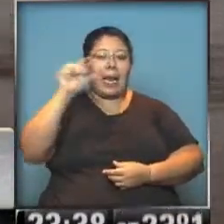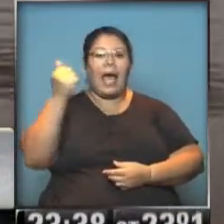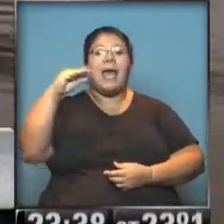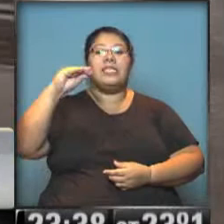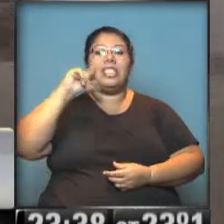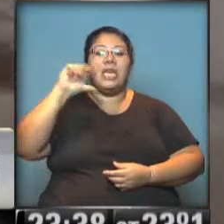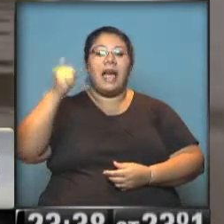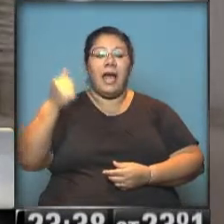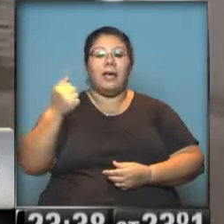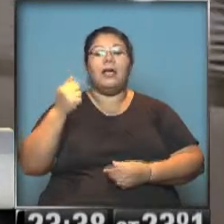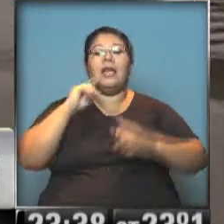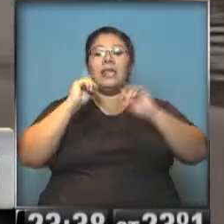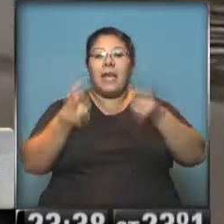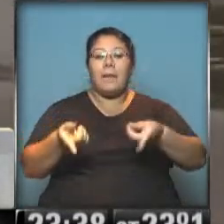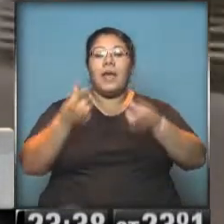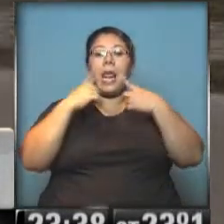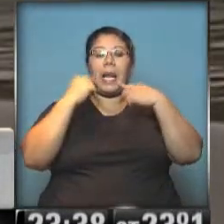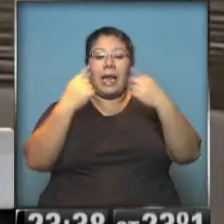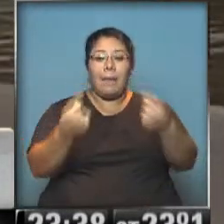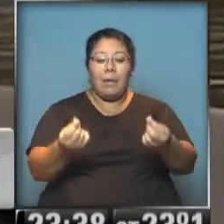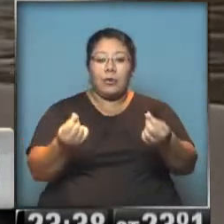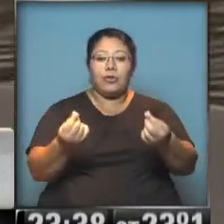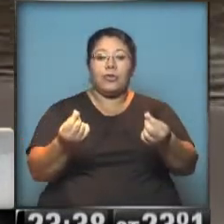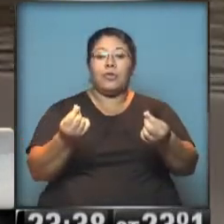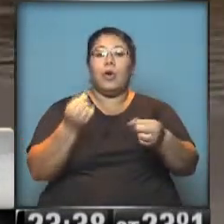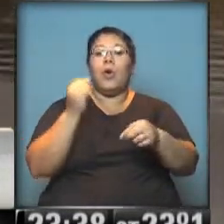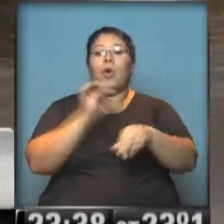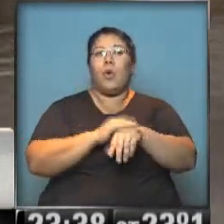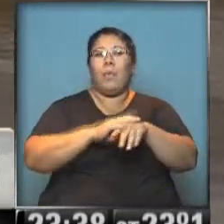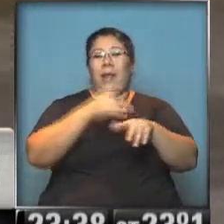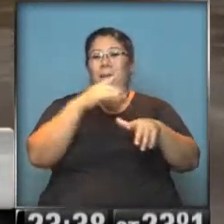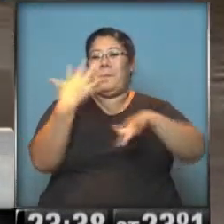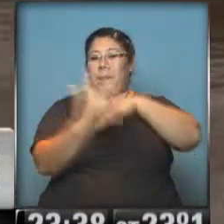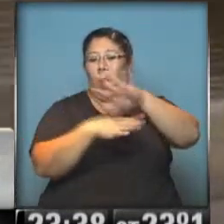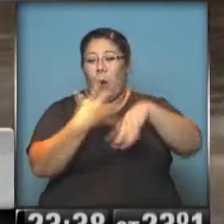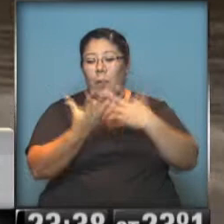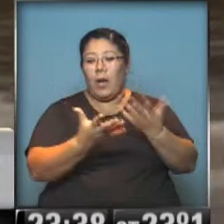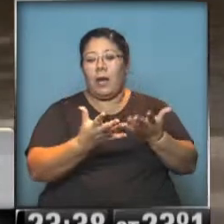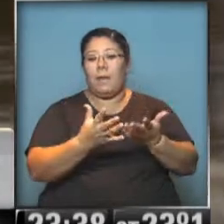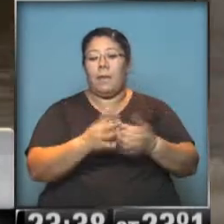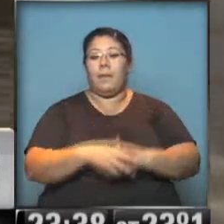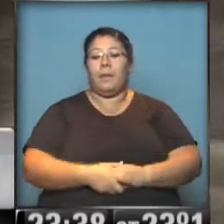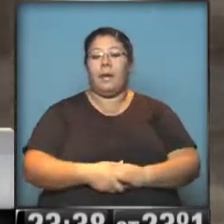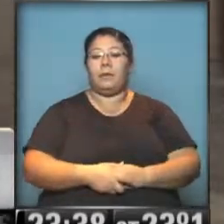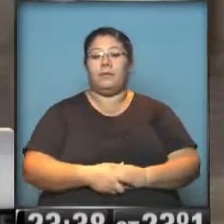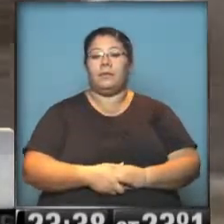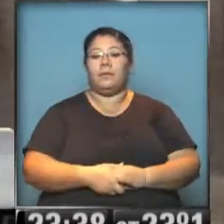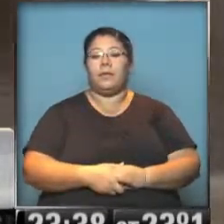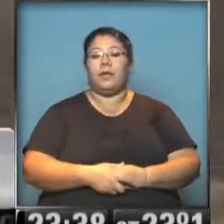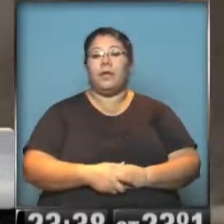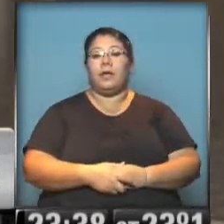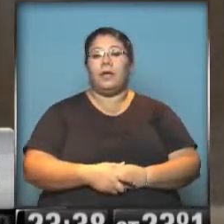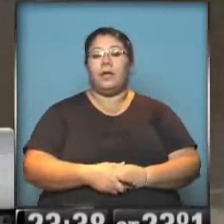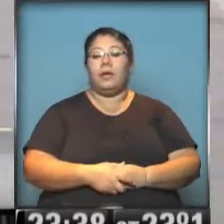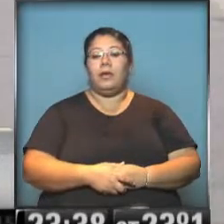hecho todo un reclamo, atento a la dimensión de la crisis, de la necesidad que haya fondos directos aportados por la provincia. Si bien no hay